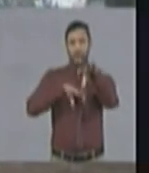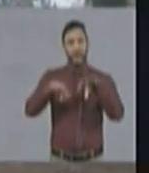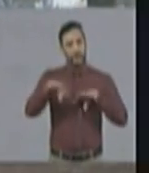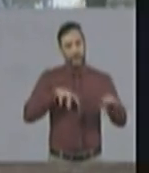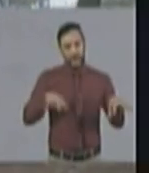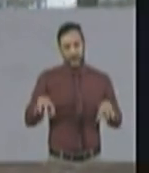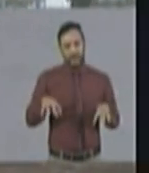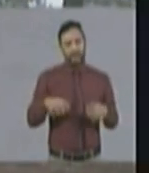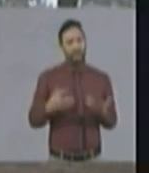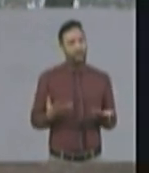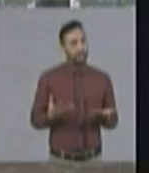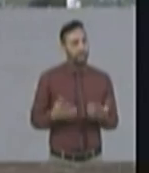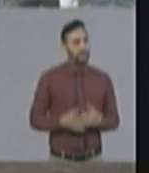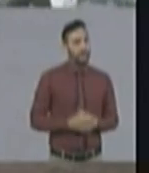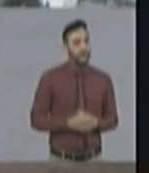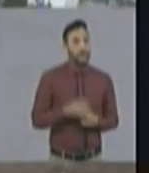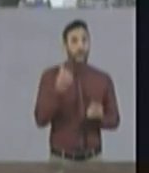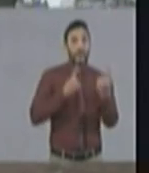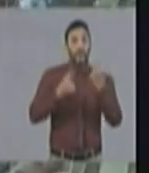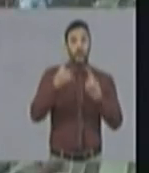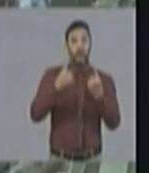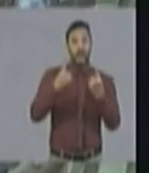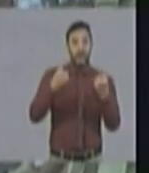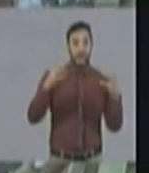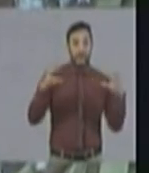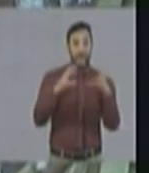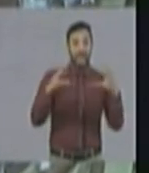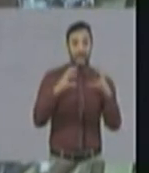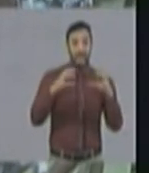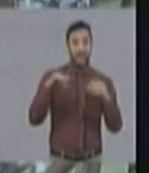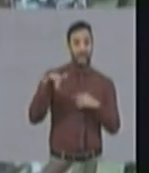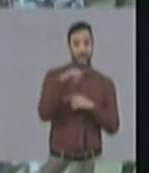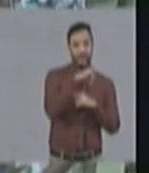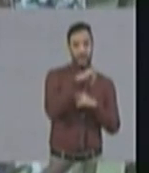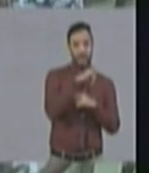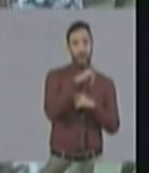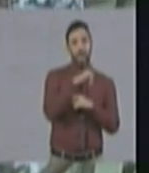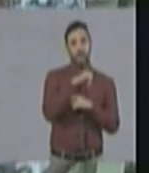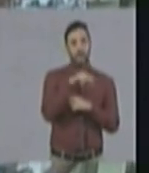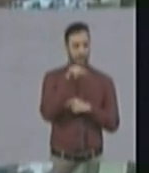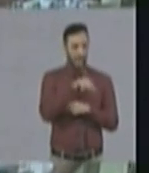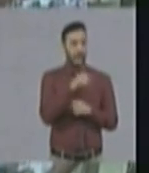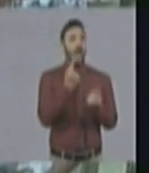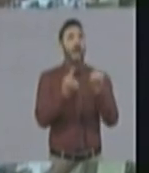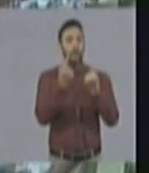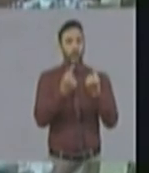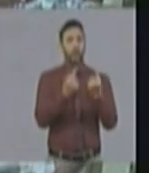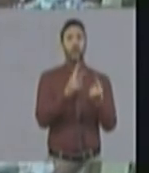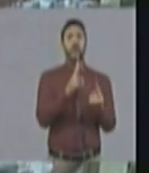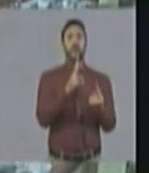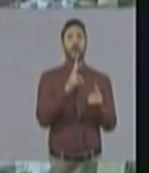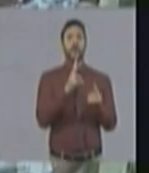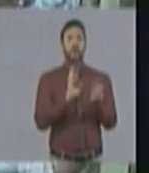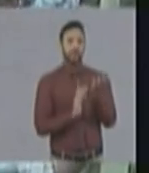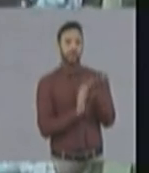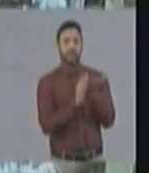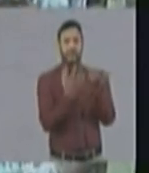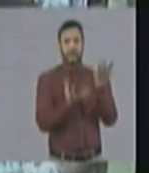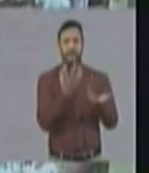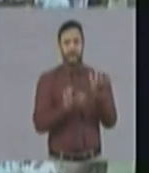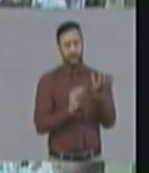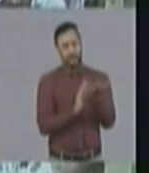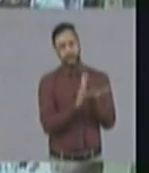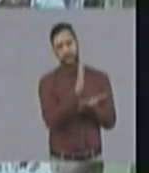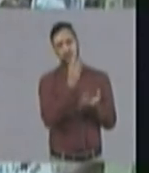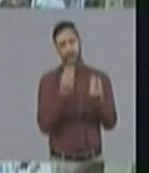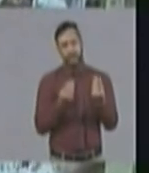de la vía férrea de la aeronave. Incluso había partes que cuando llegamos todavía mostraban señales de incendio, había humo, estaban los compañeros del Cuerpo de Bomberos de